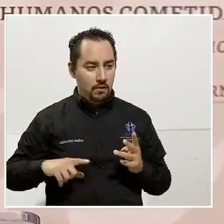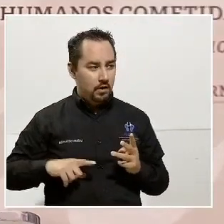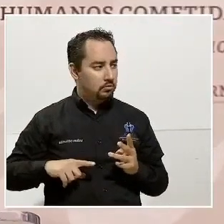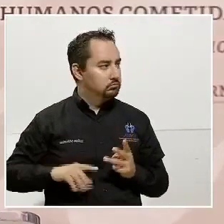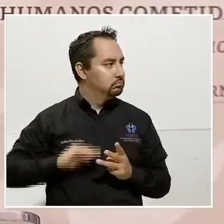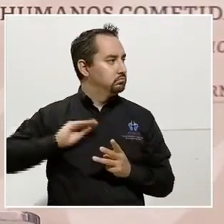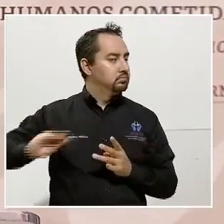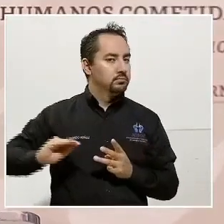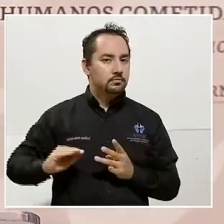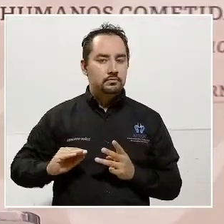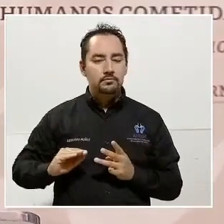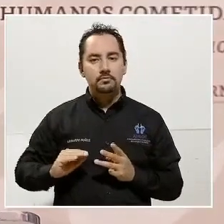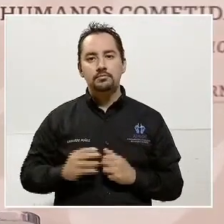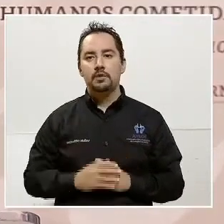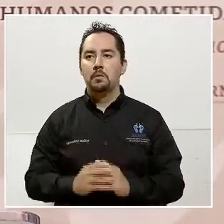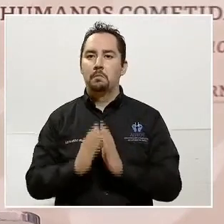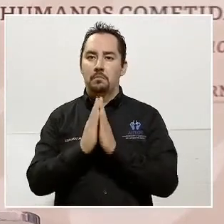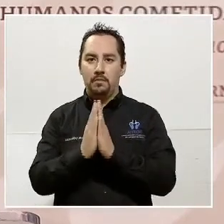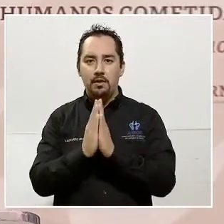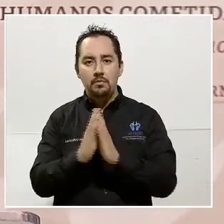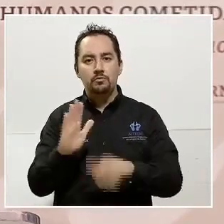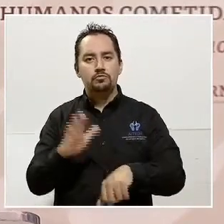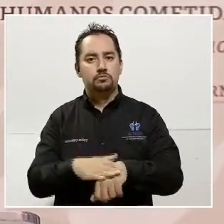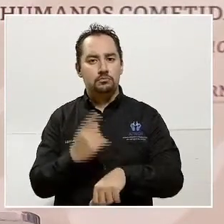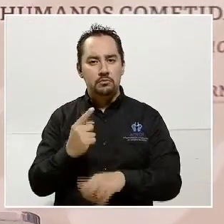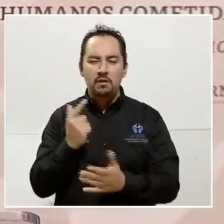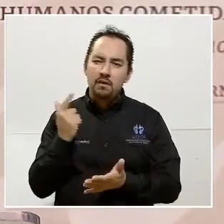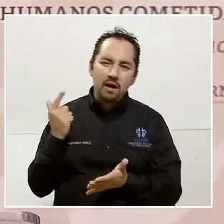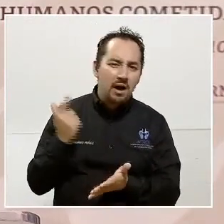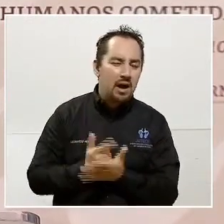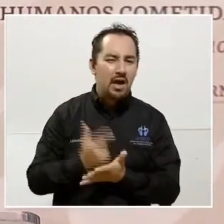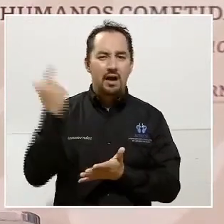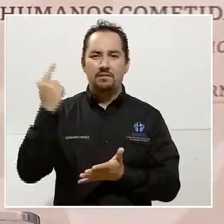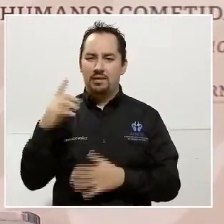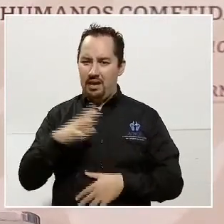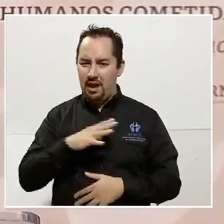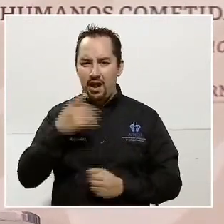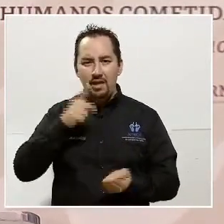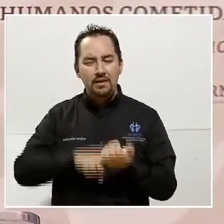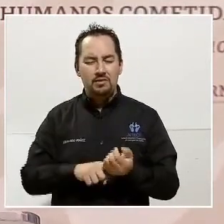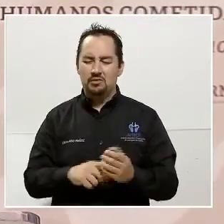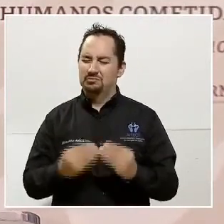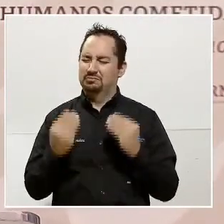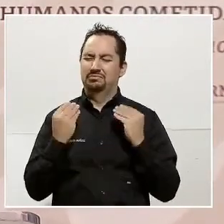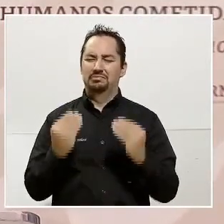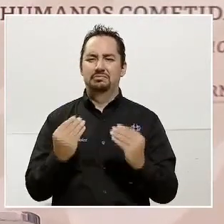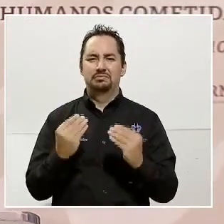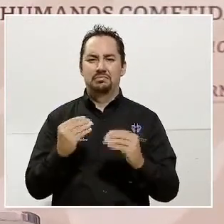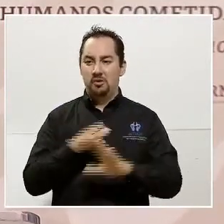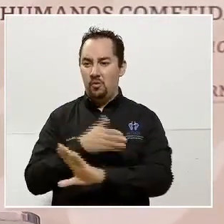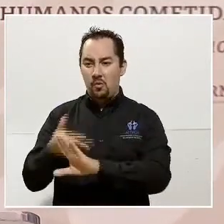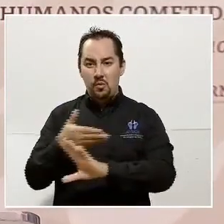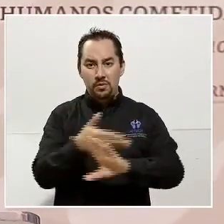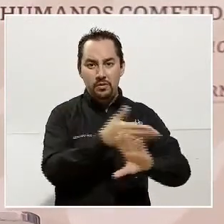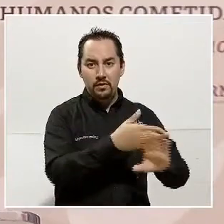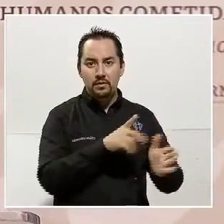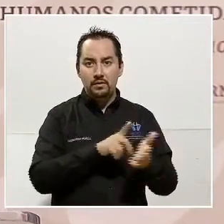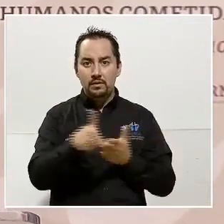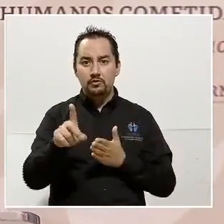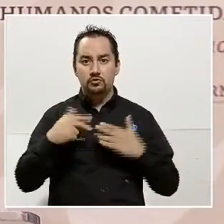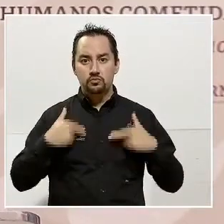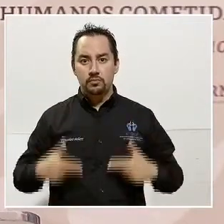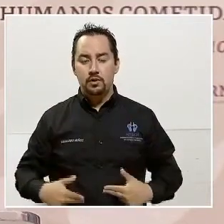Solicitamos lo proporcional a la gravedad de las miles de violaciones graves de derechos humanos, ni nada